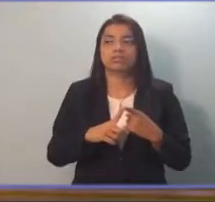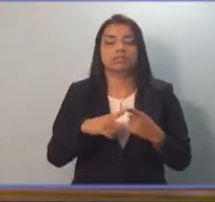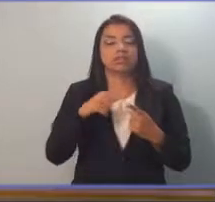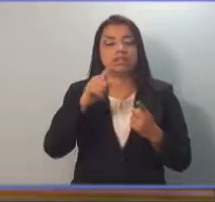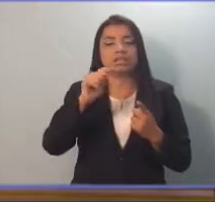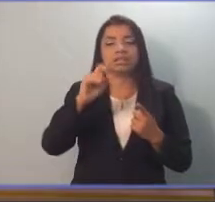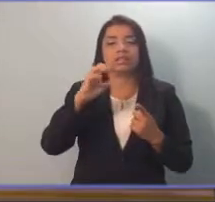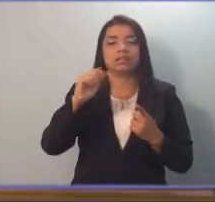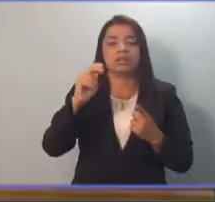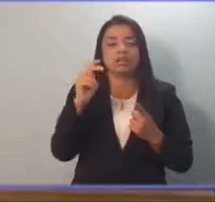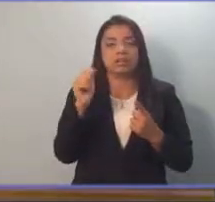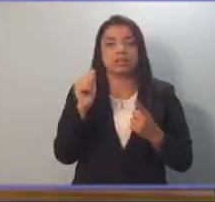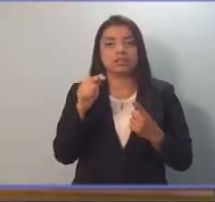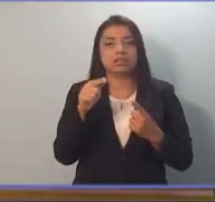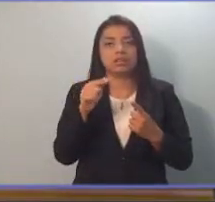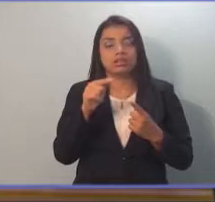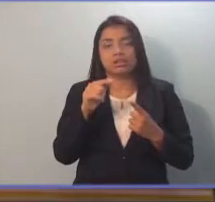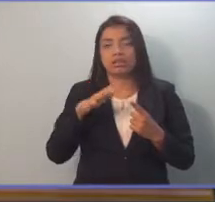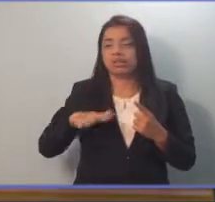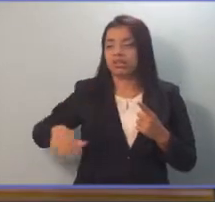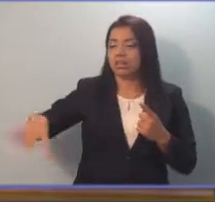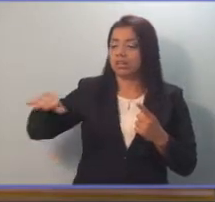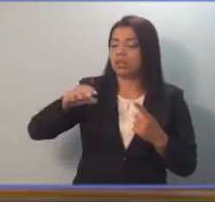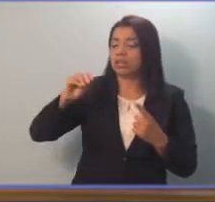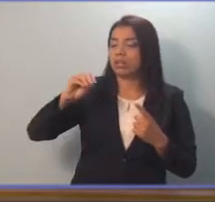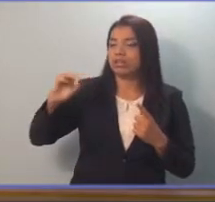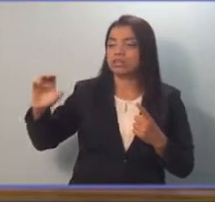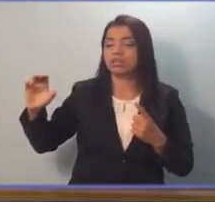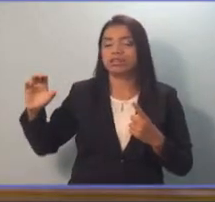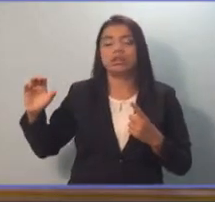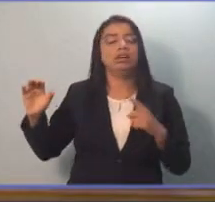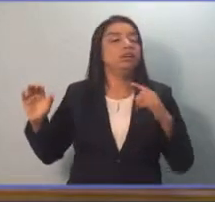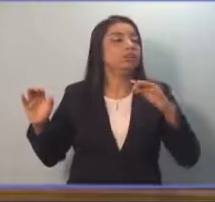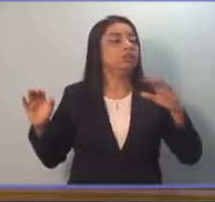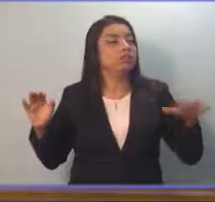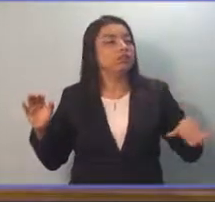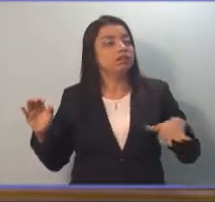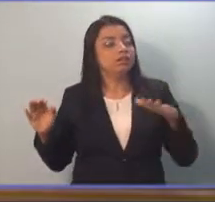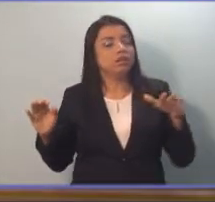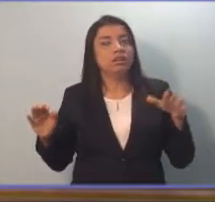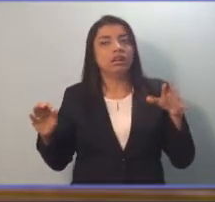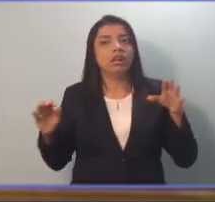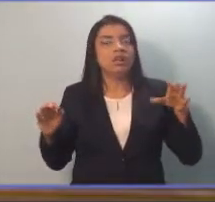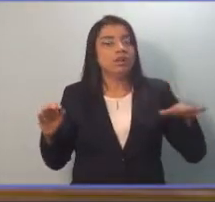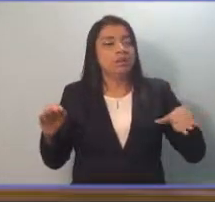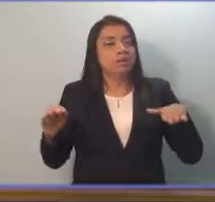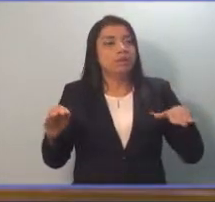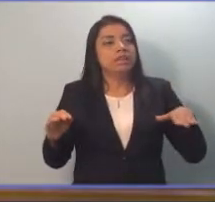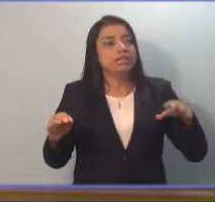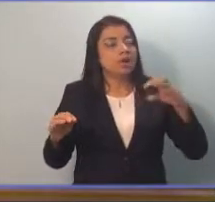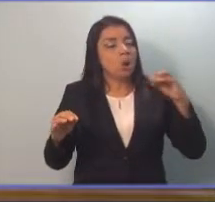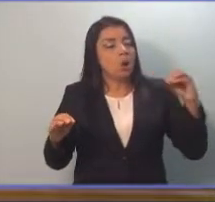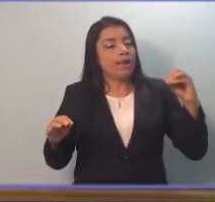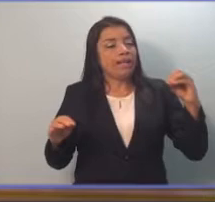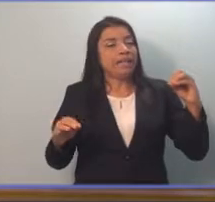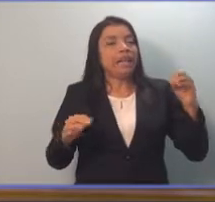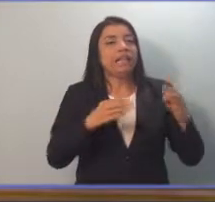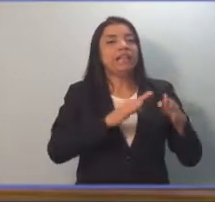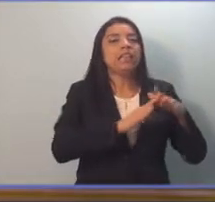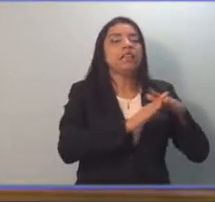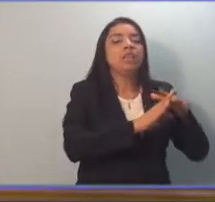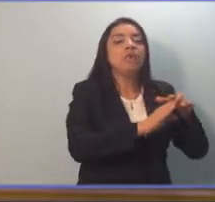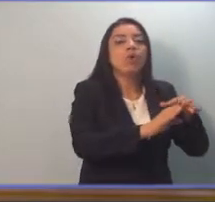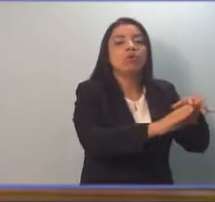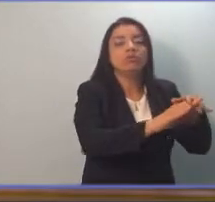Tecana, desarrollada en la zona occidental del país, la Operación Tiburón, en la zona oriental, y